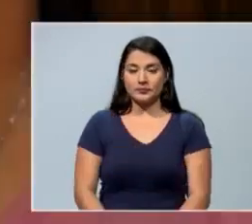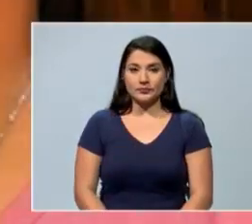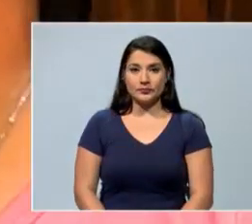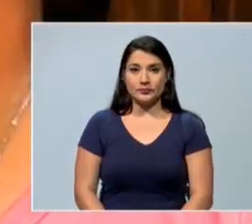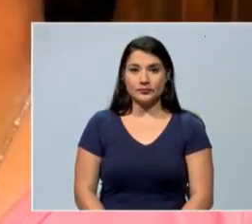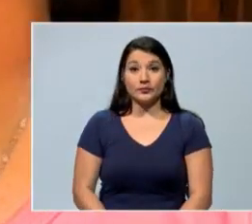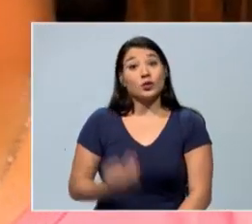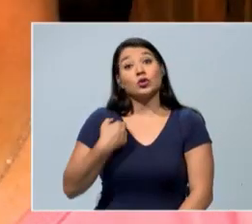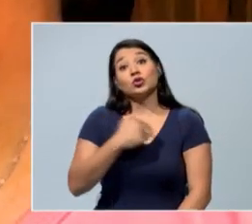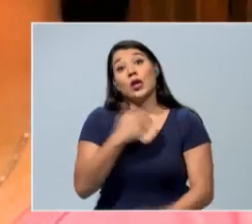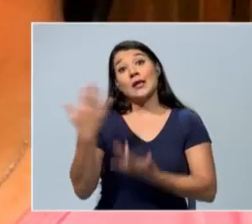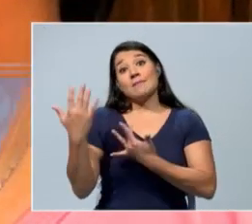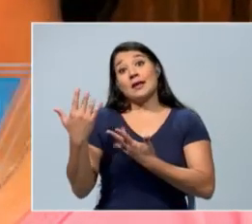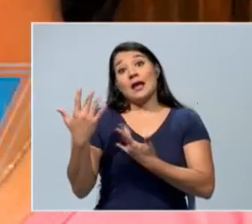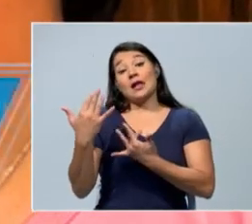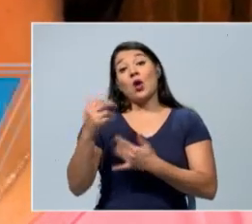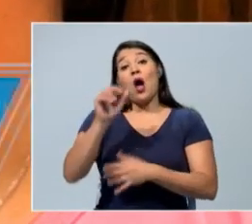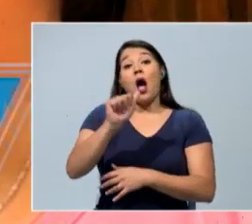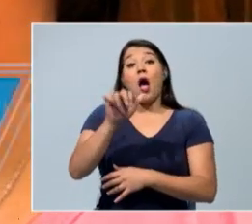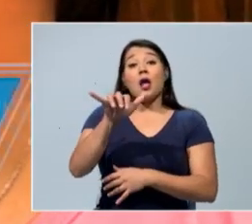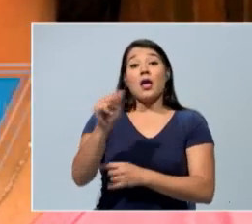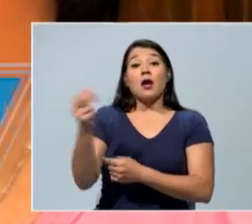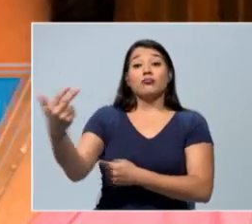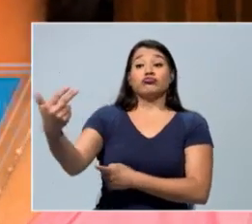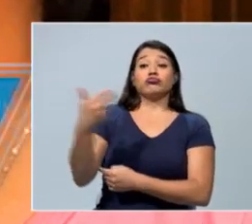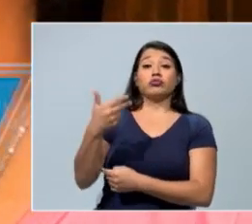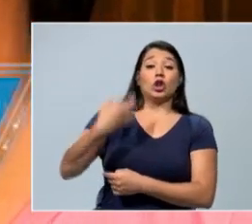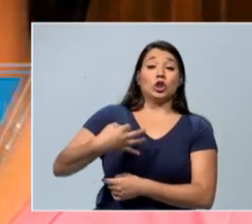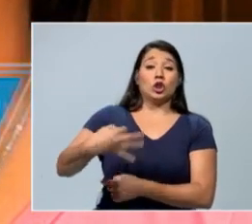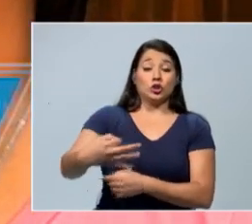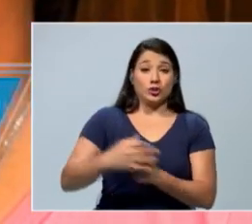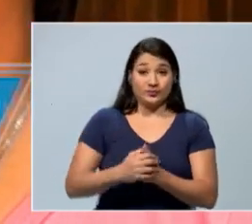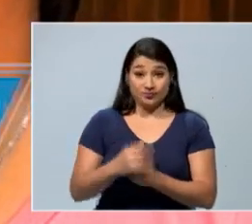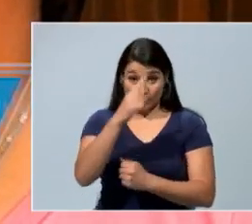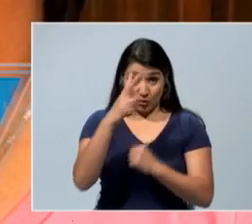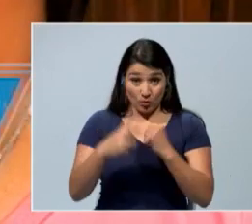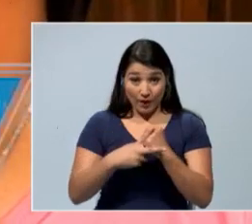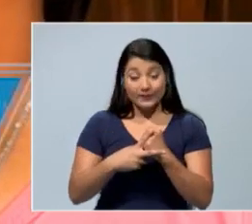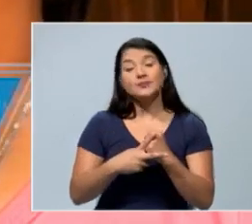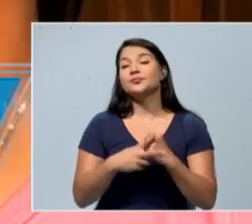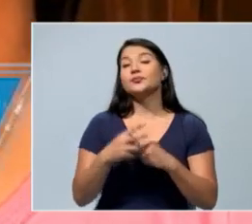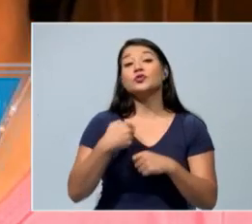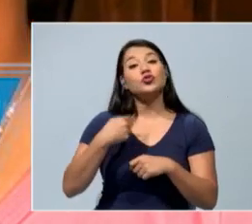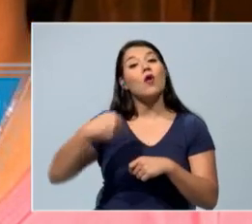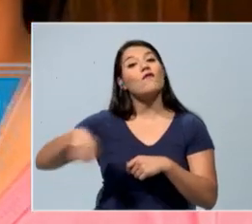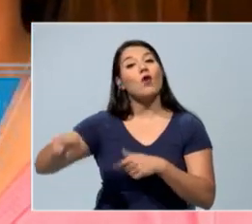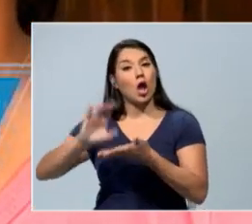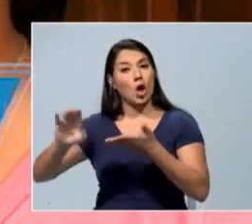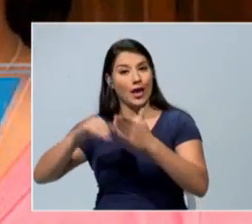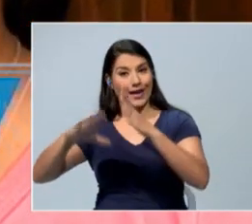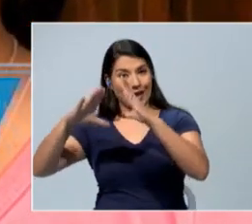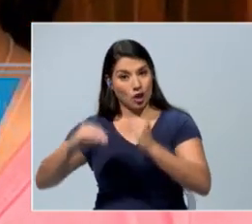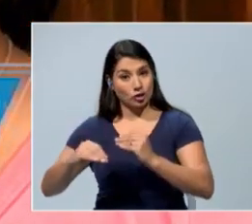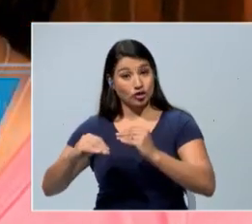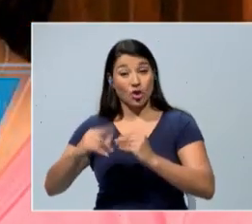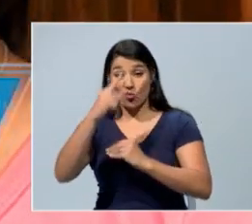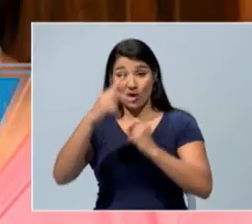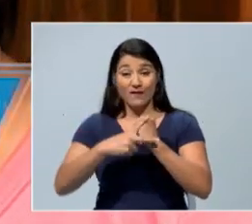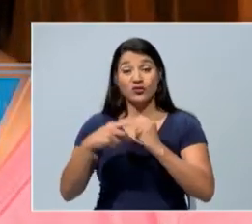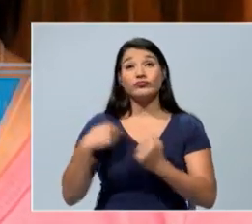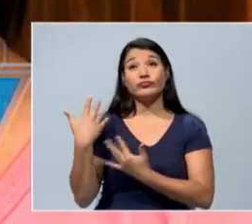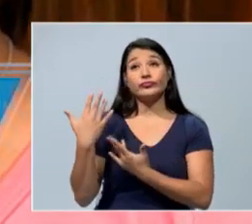Vi esperar el camión que viniera todos los días. A veces, de hecho, que en una ocasión yo voy al colegio de noche y en una ocasión me tocó esperarlo a las